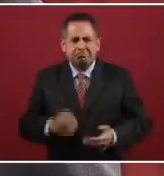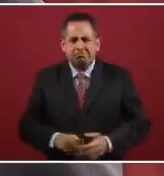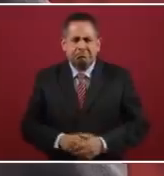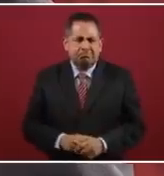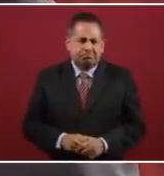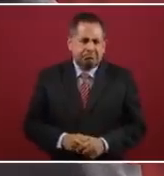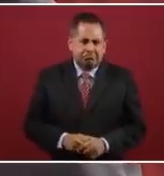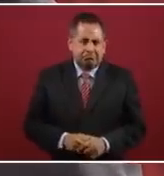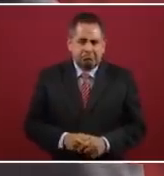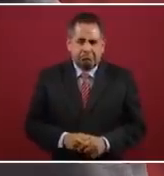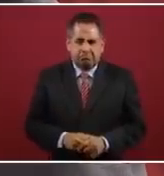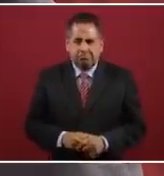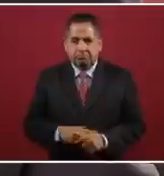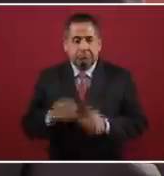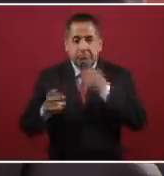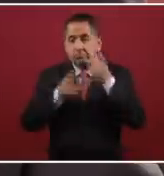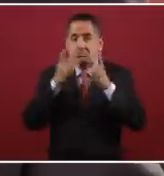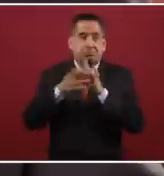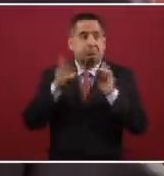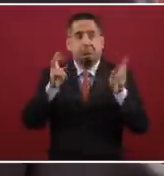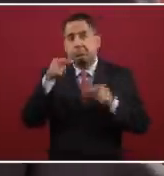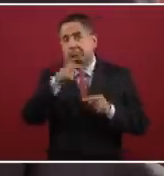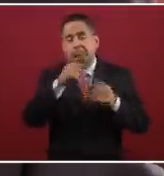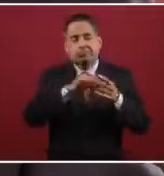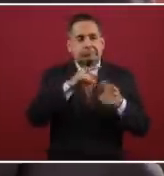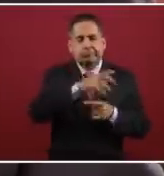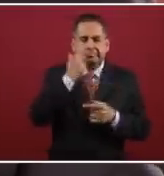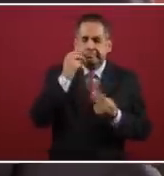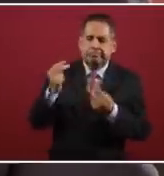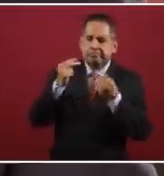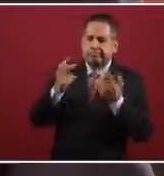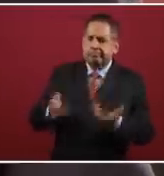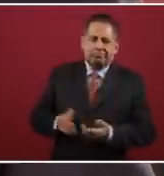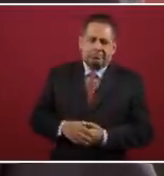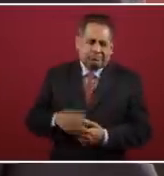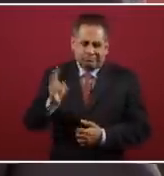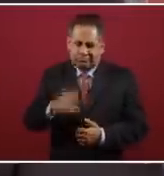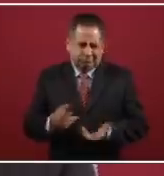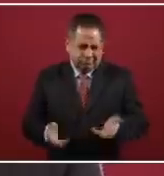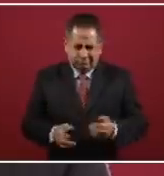El que estemos hablando de estos temas, pues, cuando la verdad